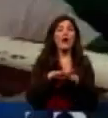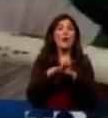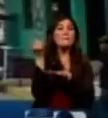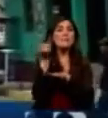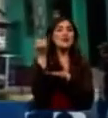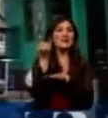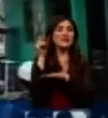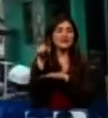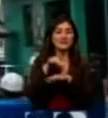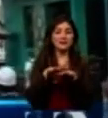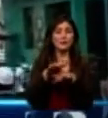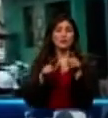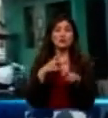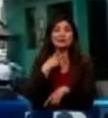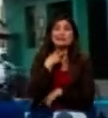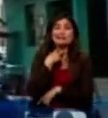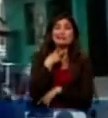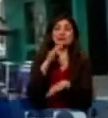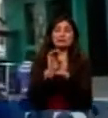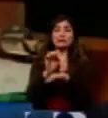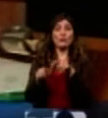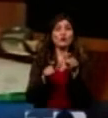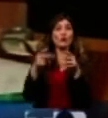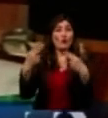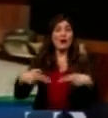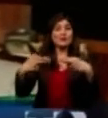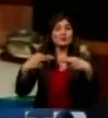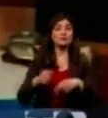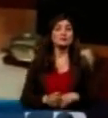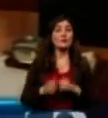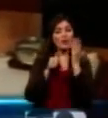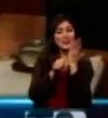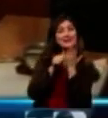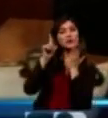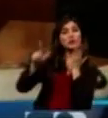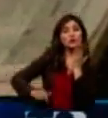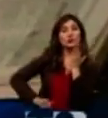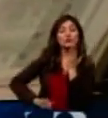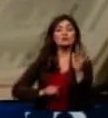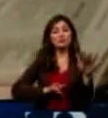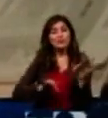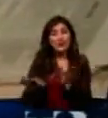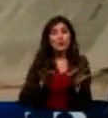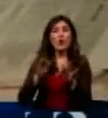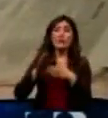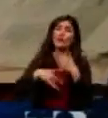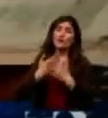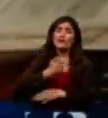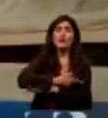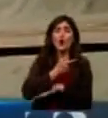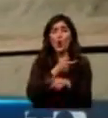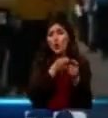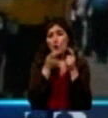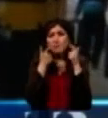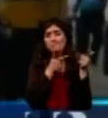pese a que el temor se extiende hasta sus vecinos ecuatorianos en Huaquillas, desde el Ministerio de Salud nos explican que a diario ellos